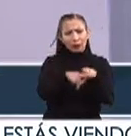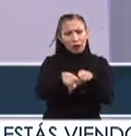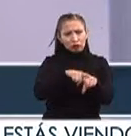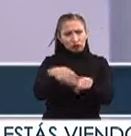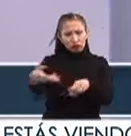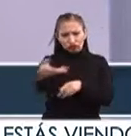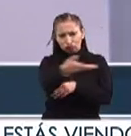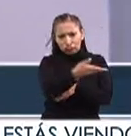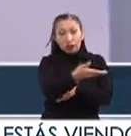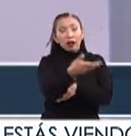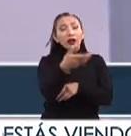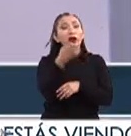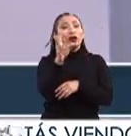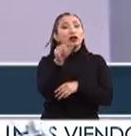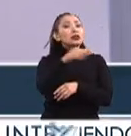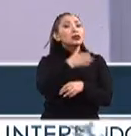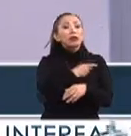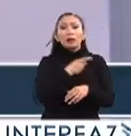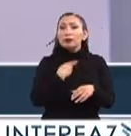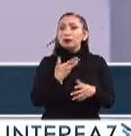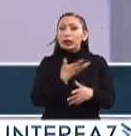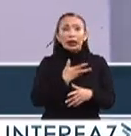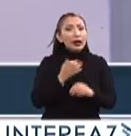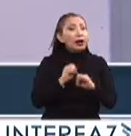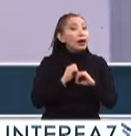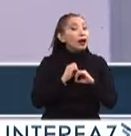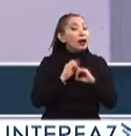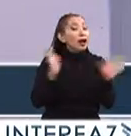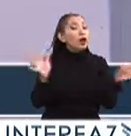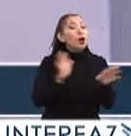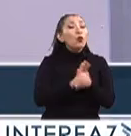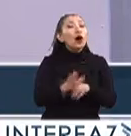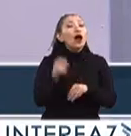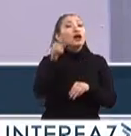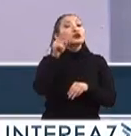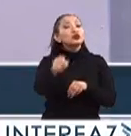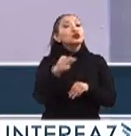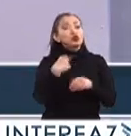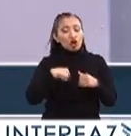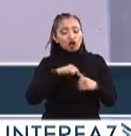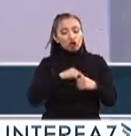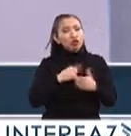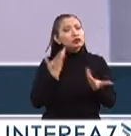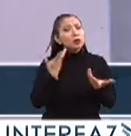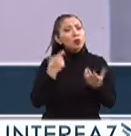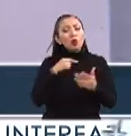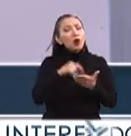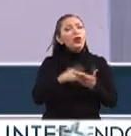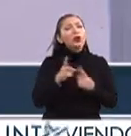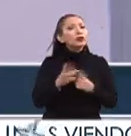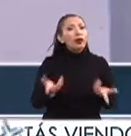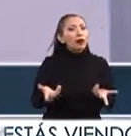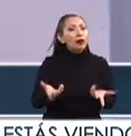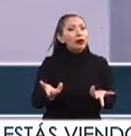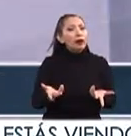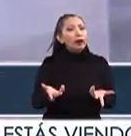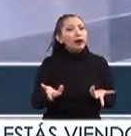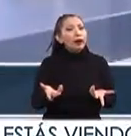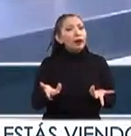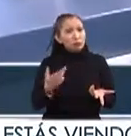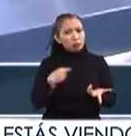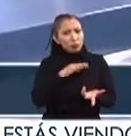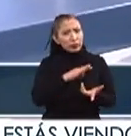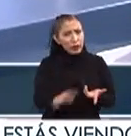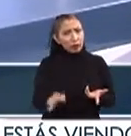hermanos es de que tenemos que tener en claro cuál es la posición que nosotros ocupamos, que también tenemos